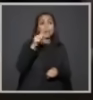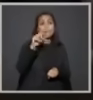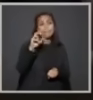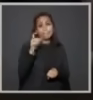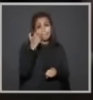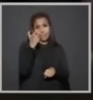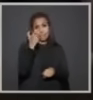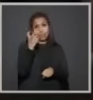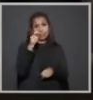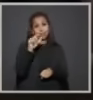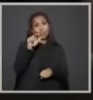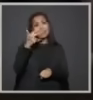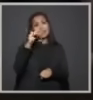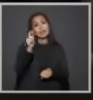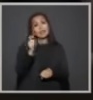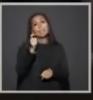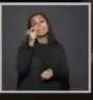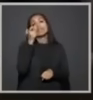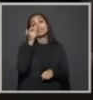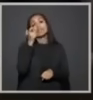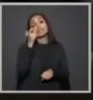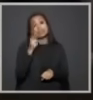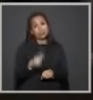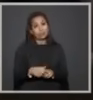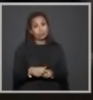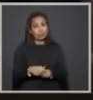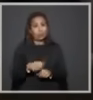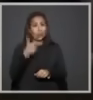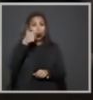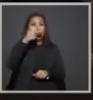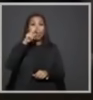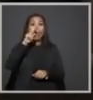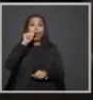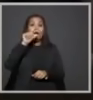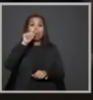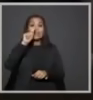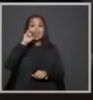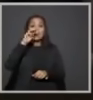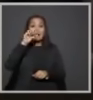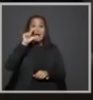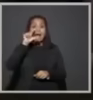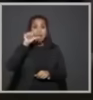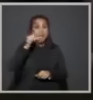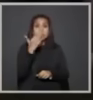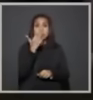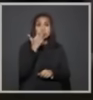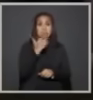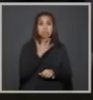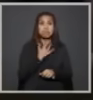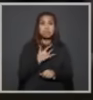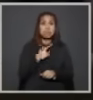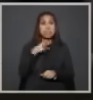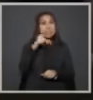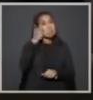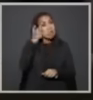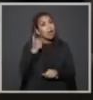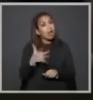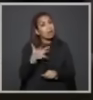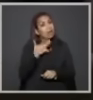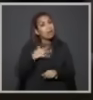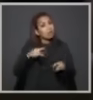más de 18 pesos. En Guatemala no tienen petróleo y es más barata la gasolina que en